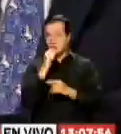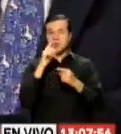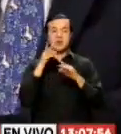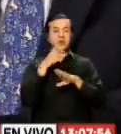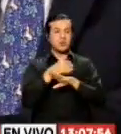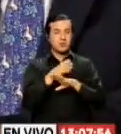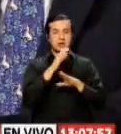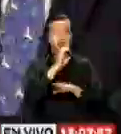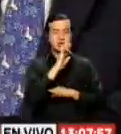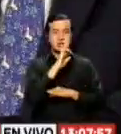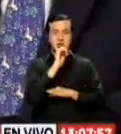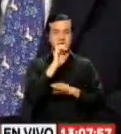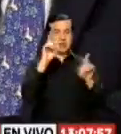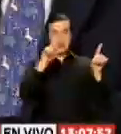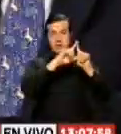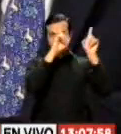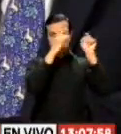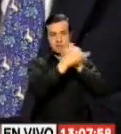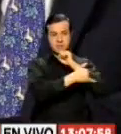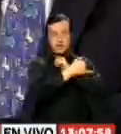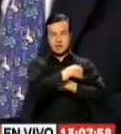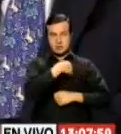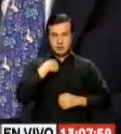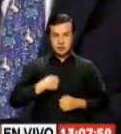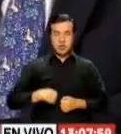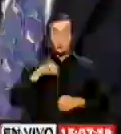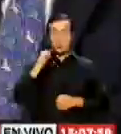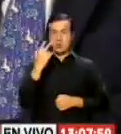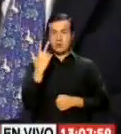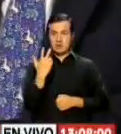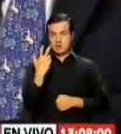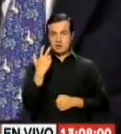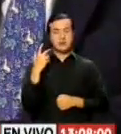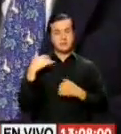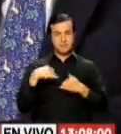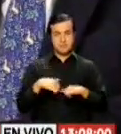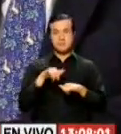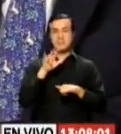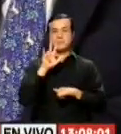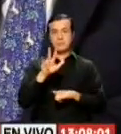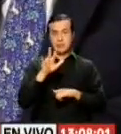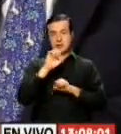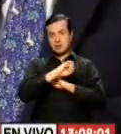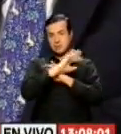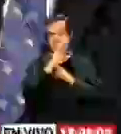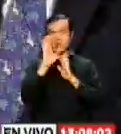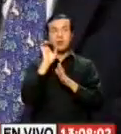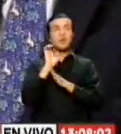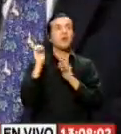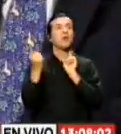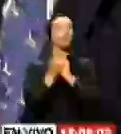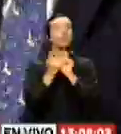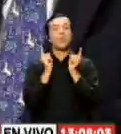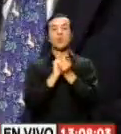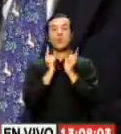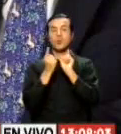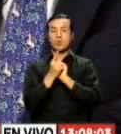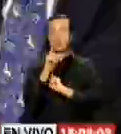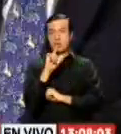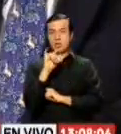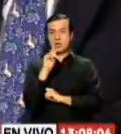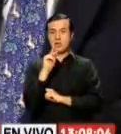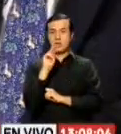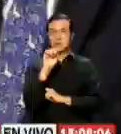con CITIC, Corporación China. El jueves 13, la agenda continuará a las 3:00 de Ecuador con un encuentro con Li